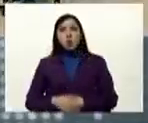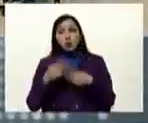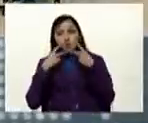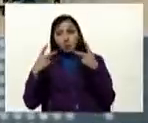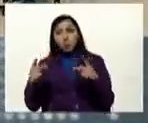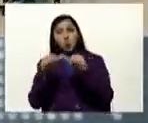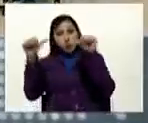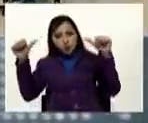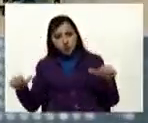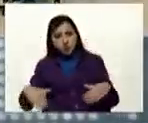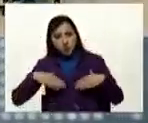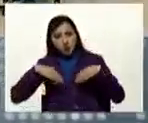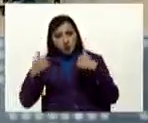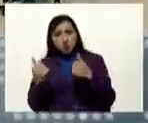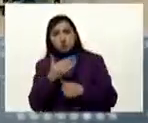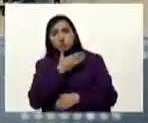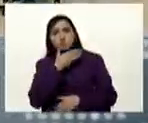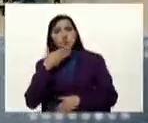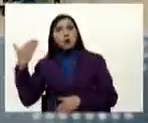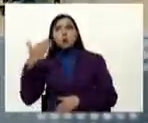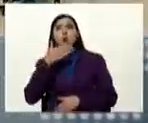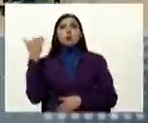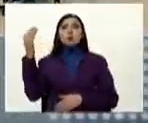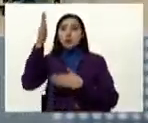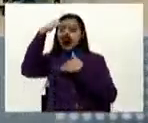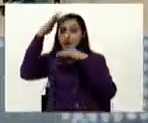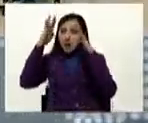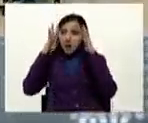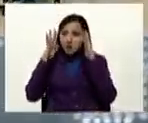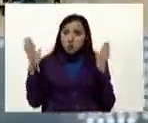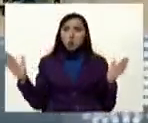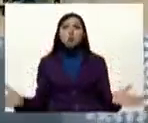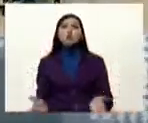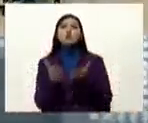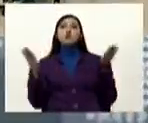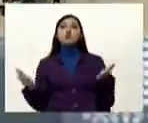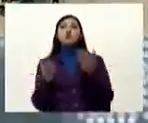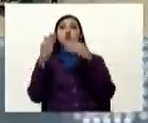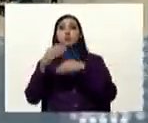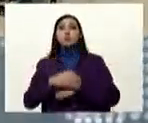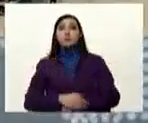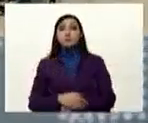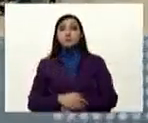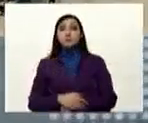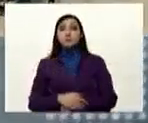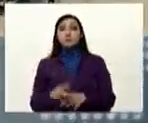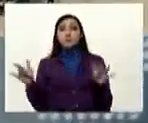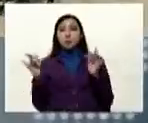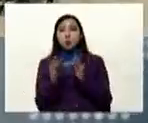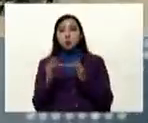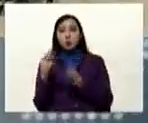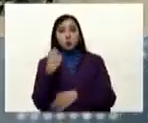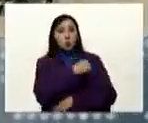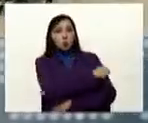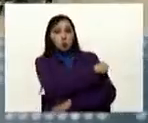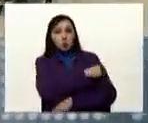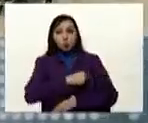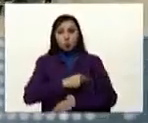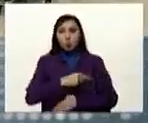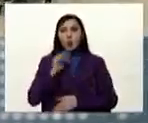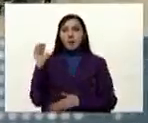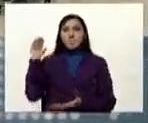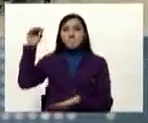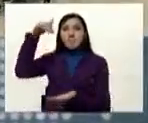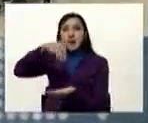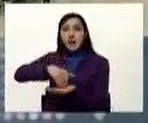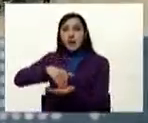de salud, para ir afinándolo, para ir superándolo. Vámonos directo al Hospital Central de Maracay